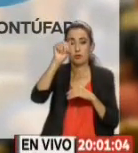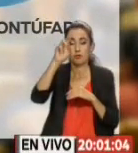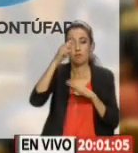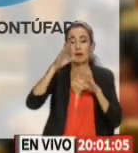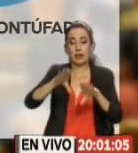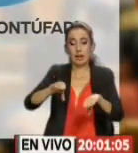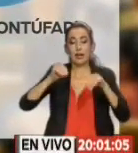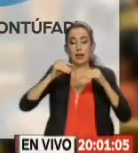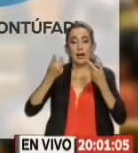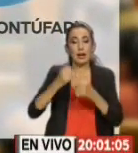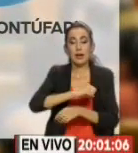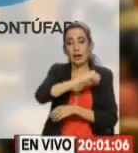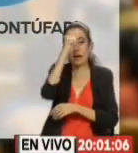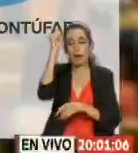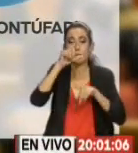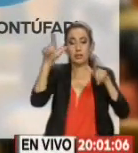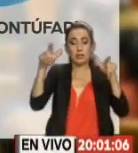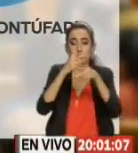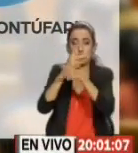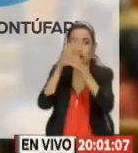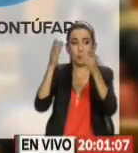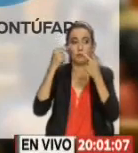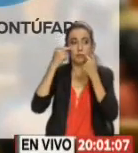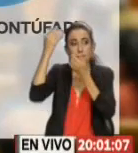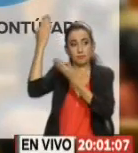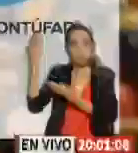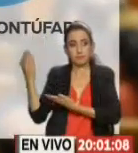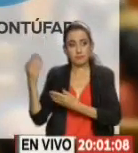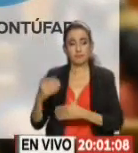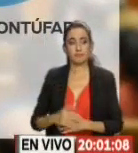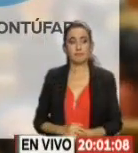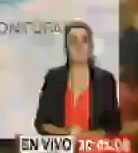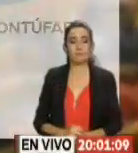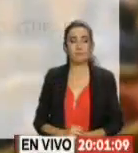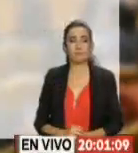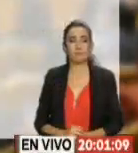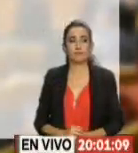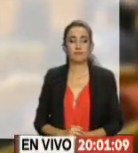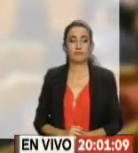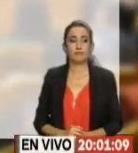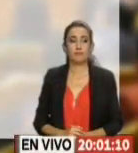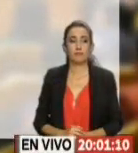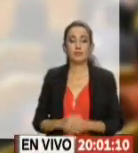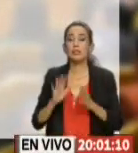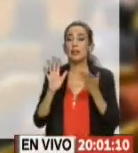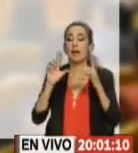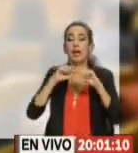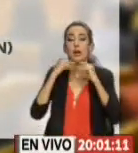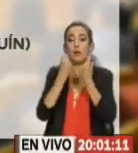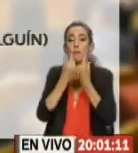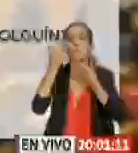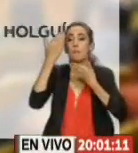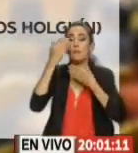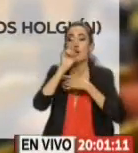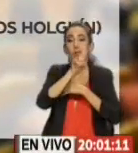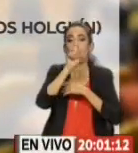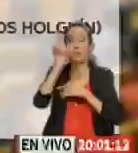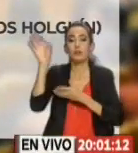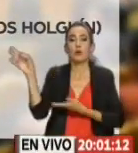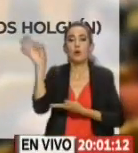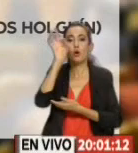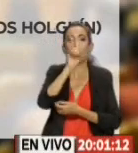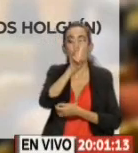en el Consejo. Fernando Morales Enríquez, Juan Manuel Carrión y Omar Ceballos. El movimiento Creo contaría con dos